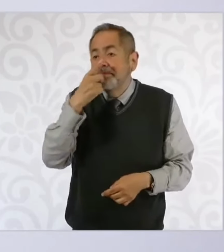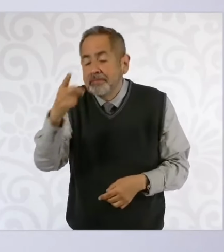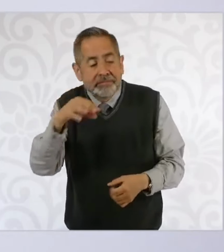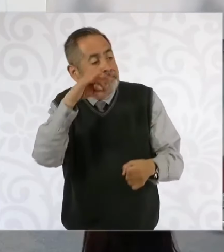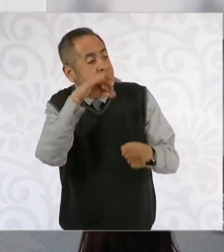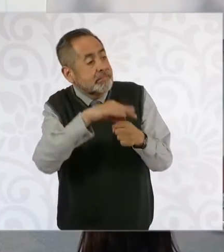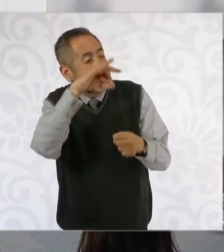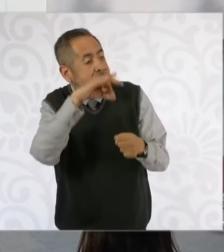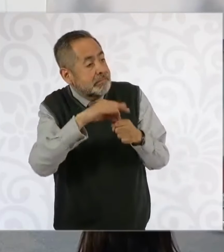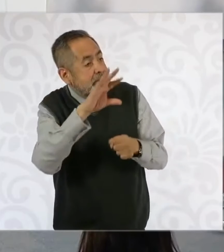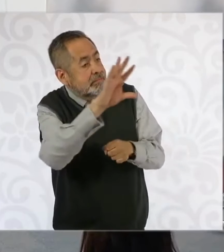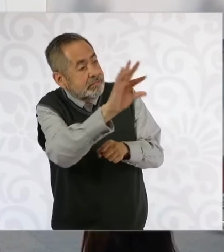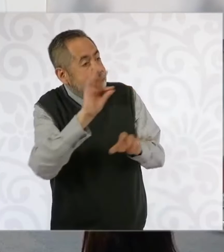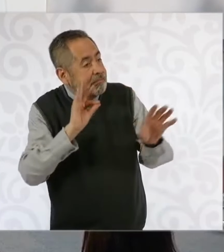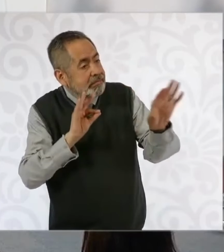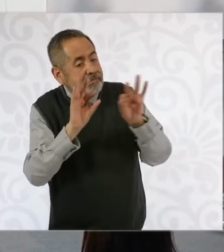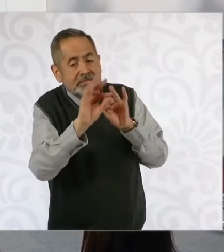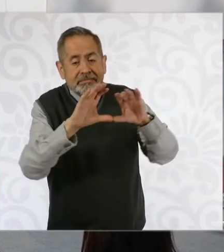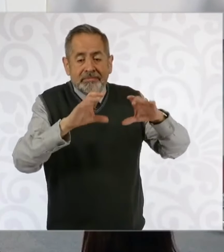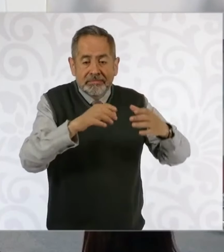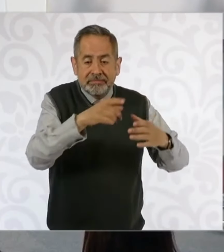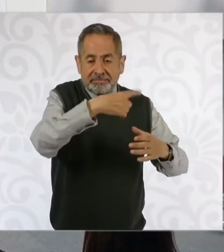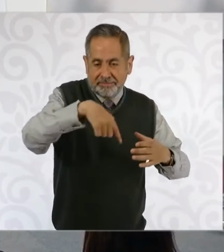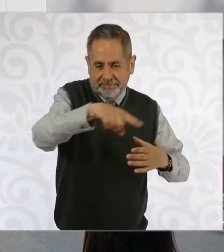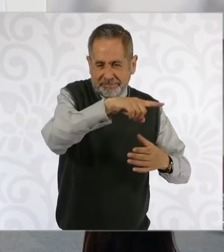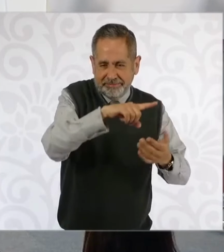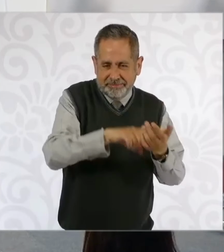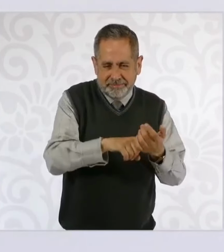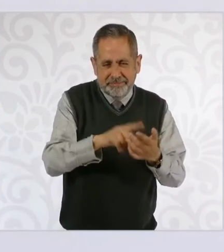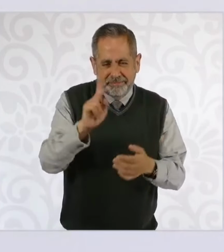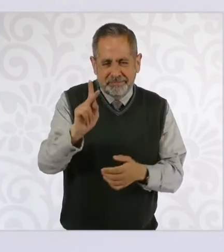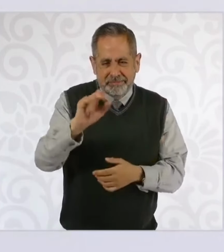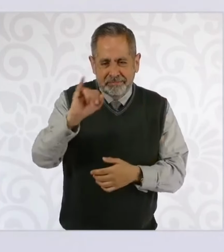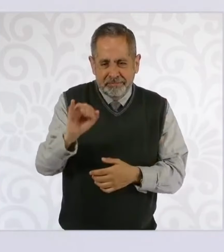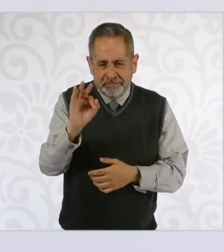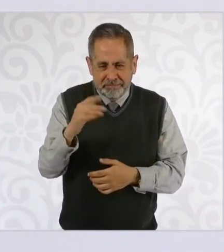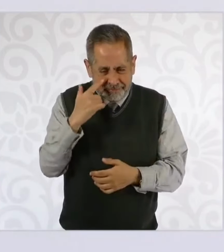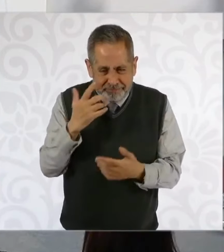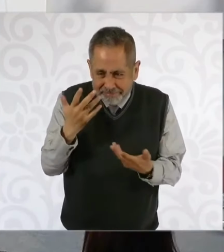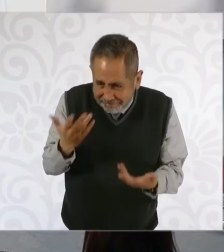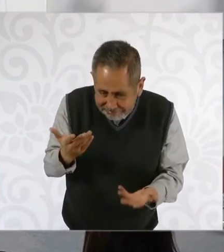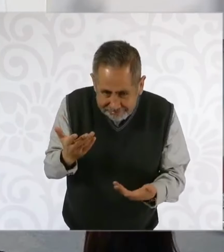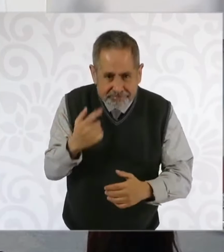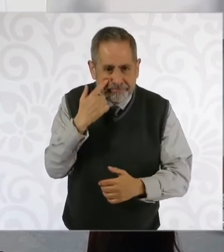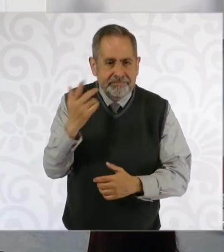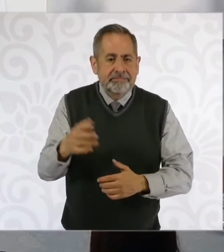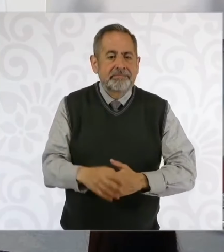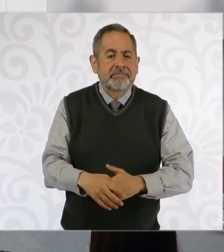popular a los integrantes del Poder Judicial, ¿no?